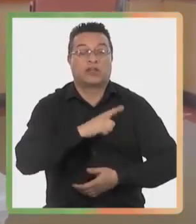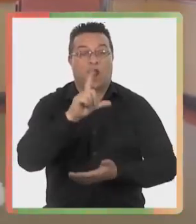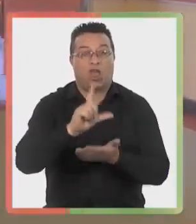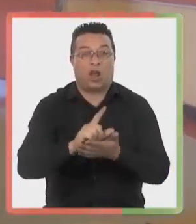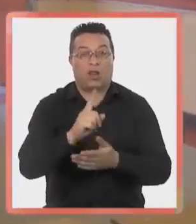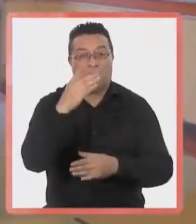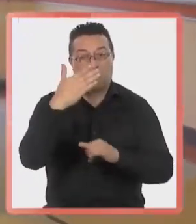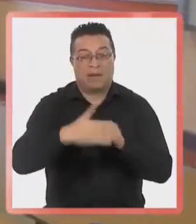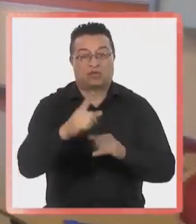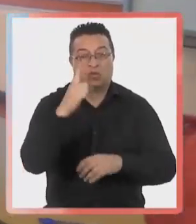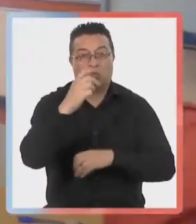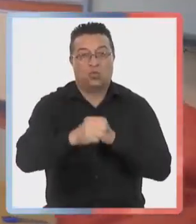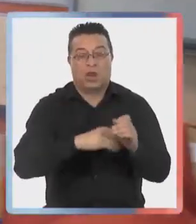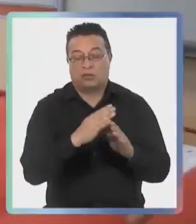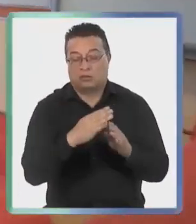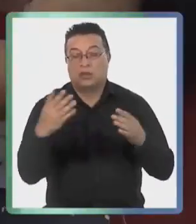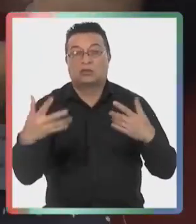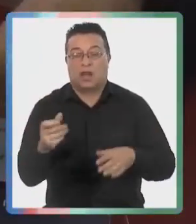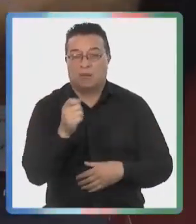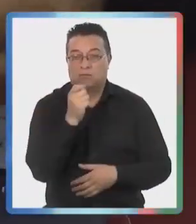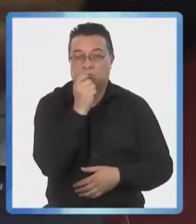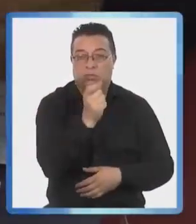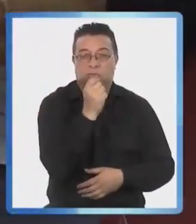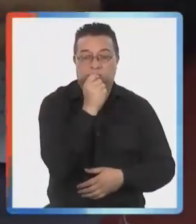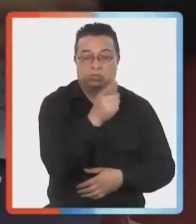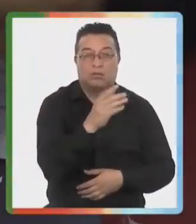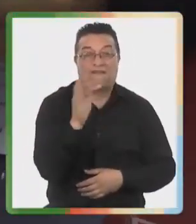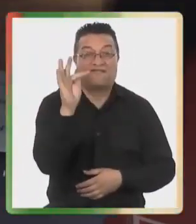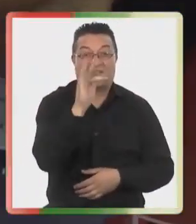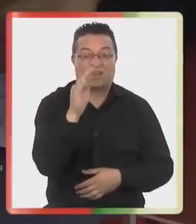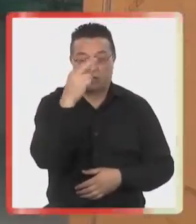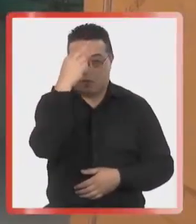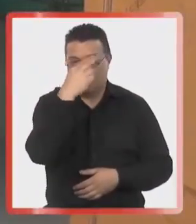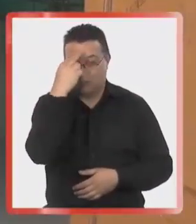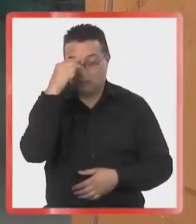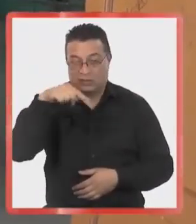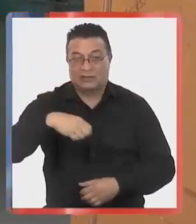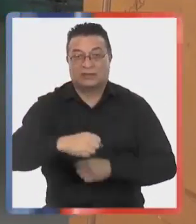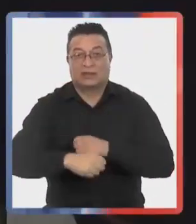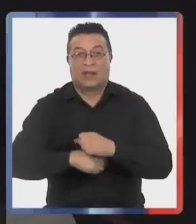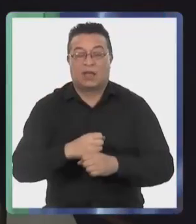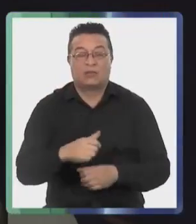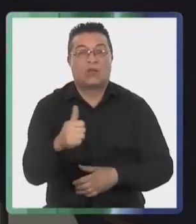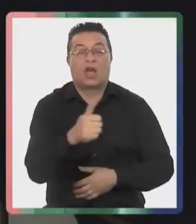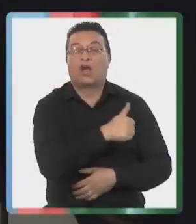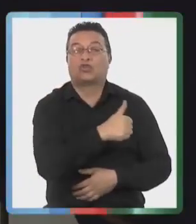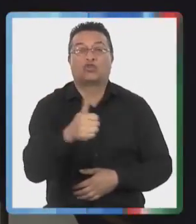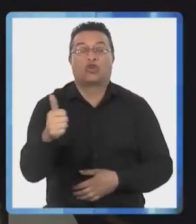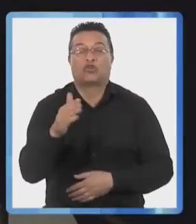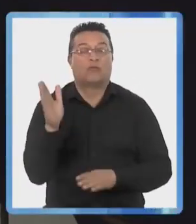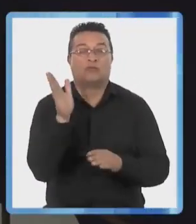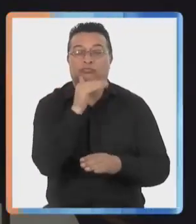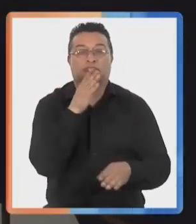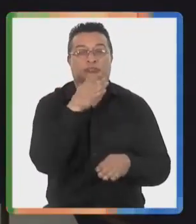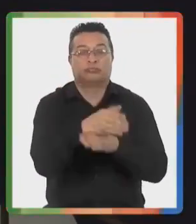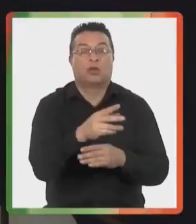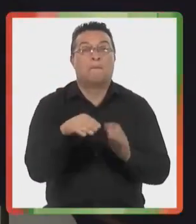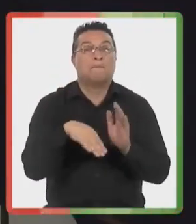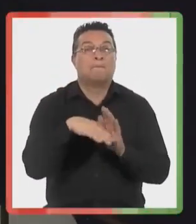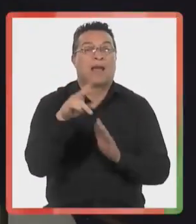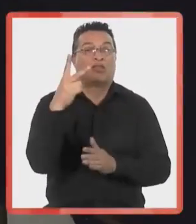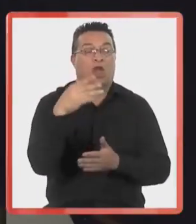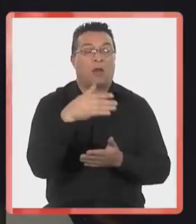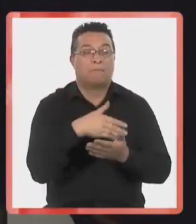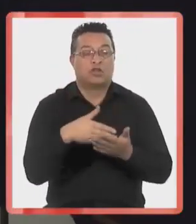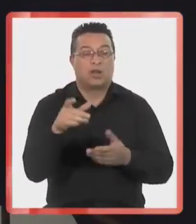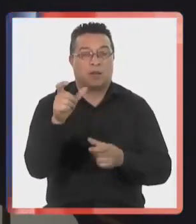Tenemos un plazo de 1 año. Nosotros ya denunciamos entre febrero y marzo de este año a todos los que no votaron, un poco más de 2 millones